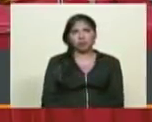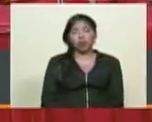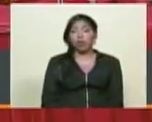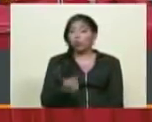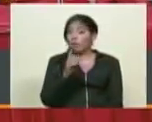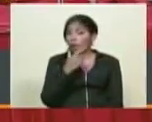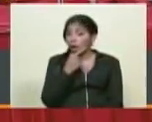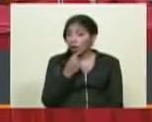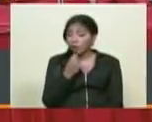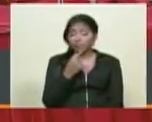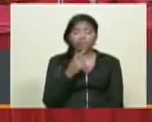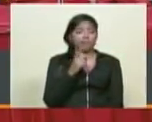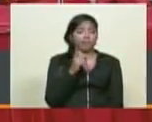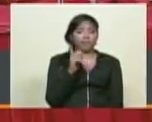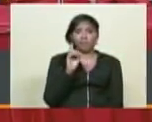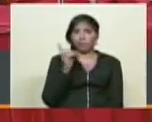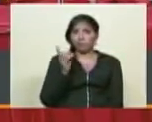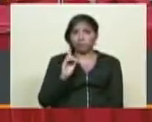No es fácil...